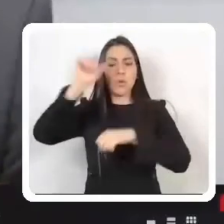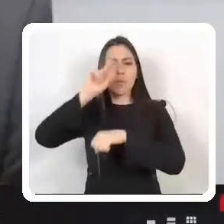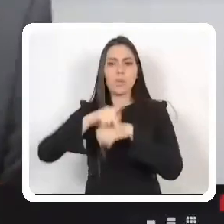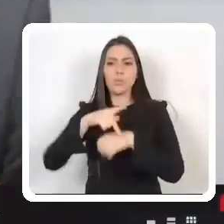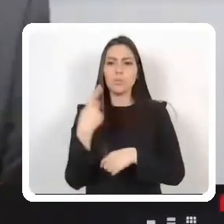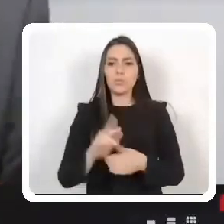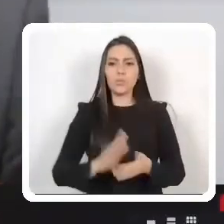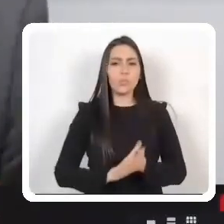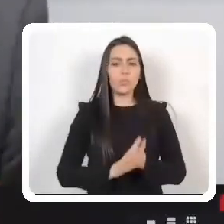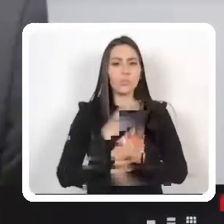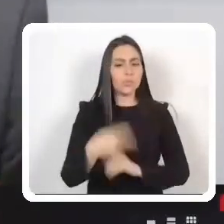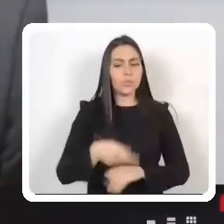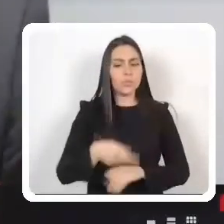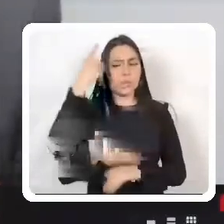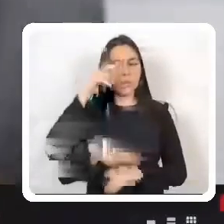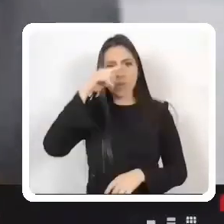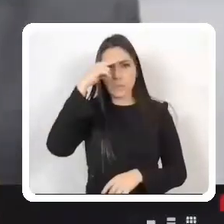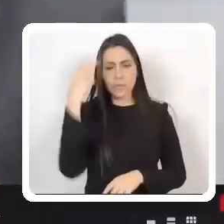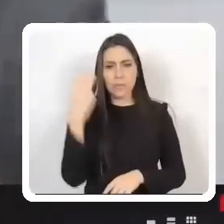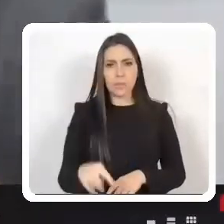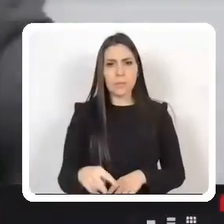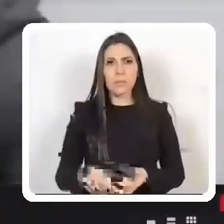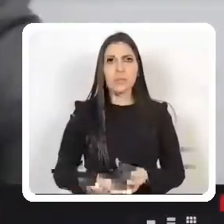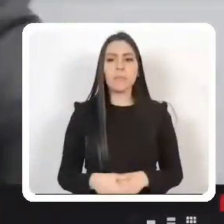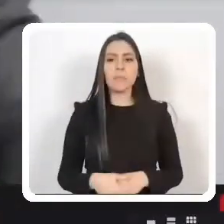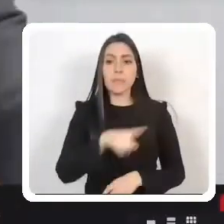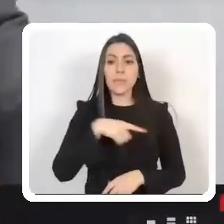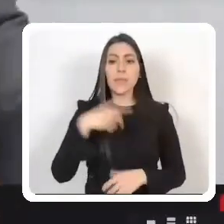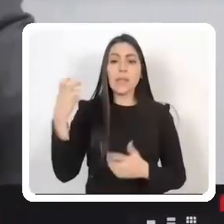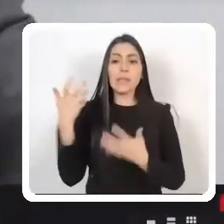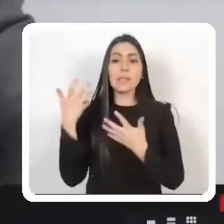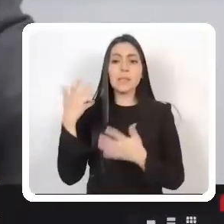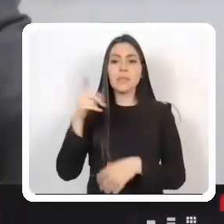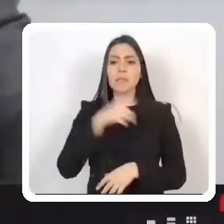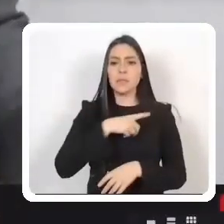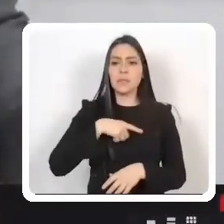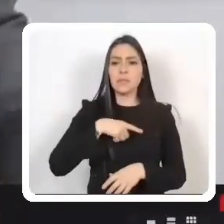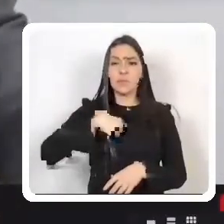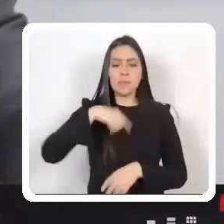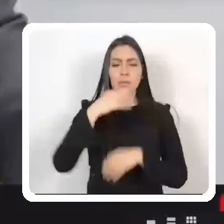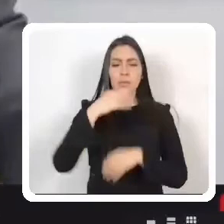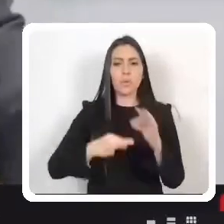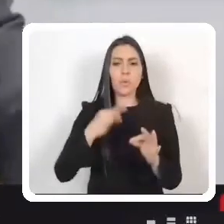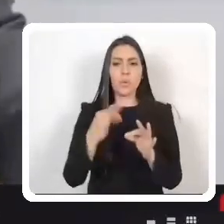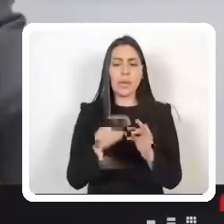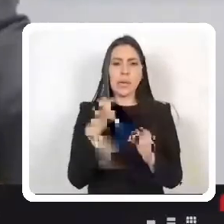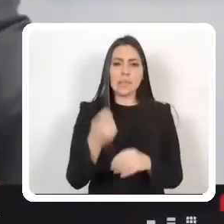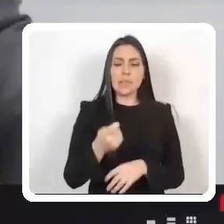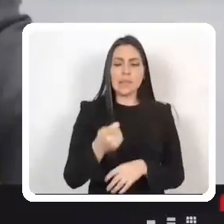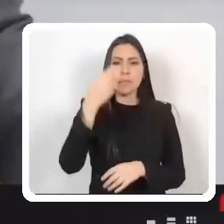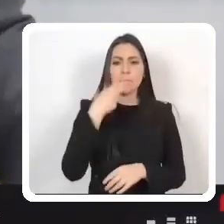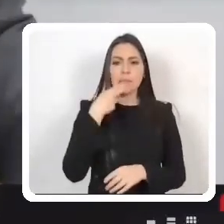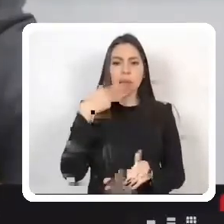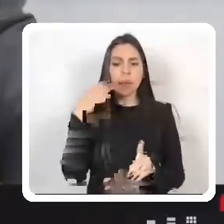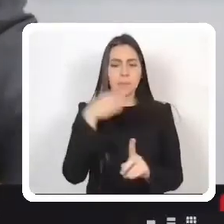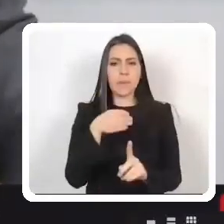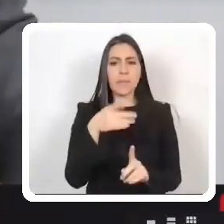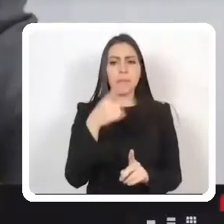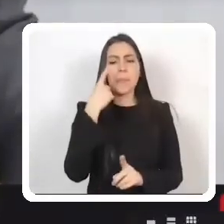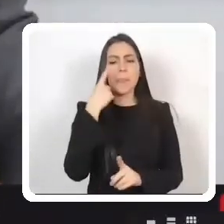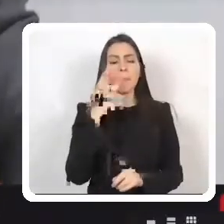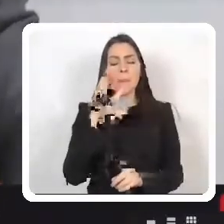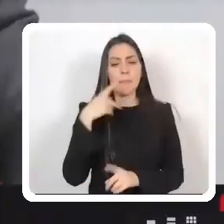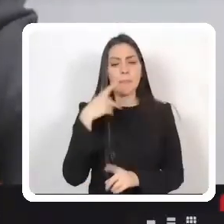el subsuelo. Nos queda cumplir con ese designio original, el de consolidar la soberanía